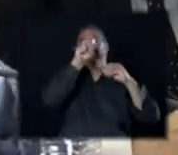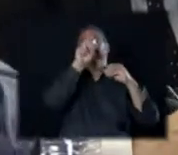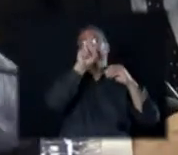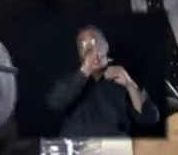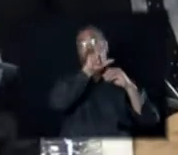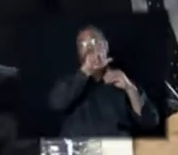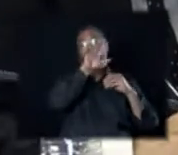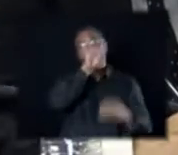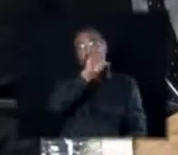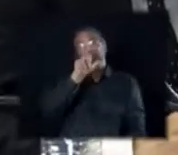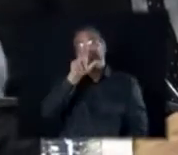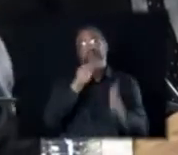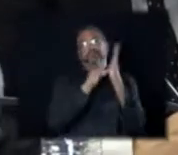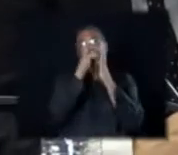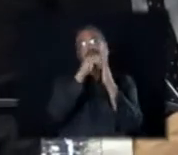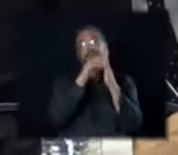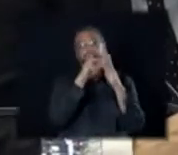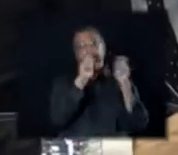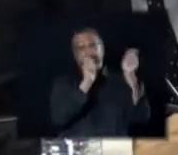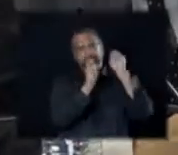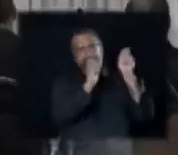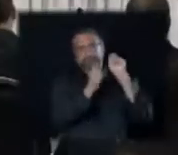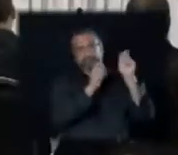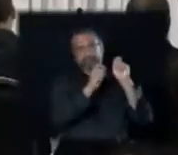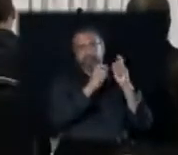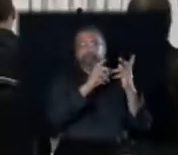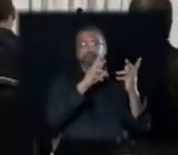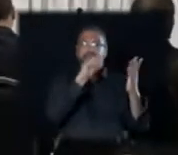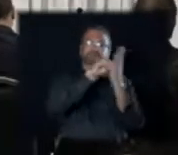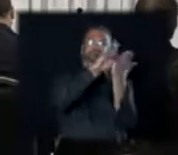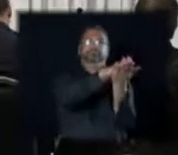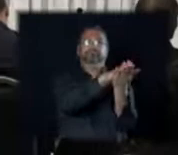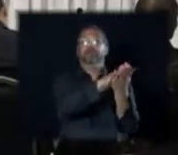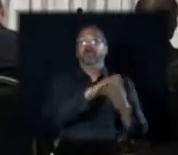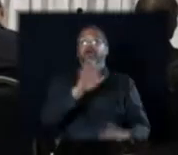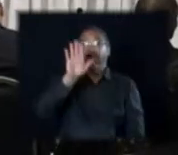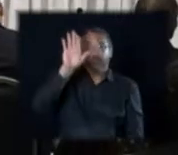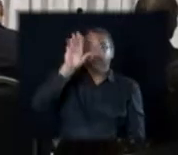Así que hay un 83 millones adicionales en cuentas nuevas.